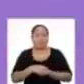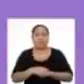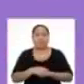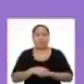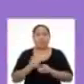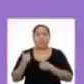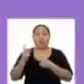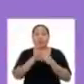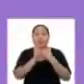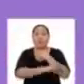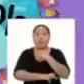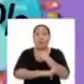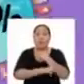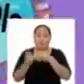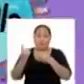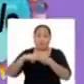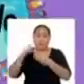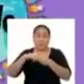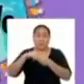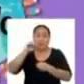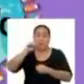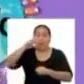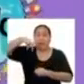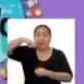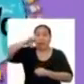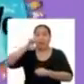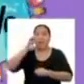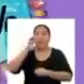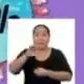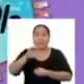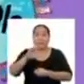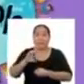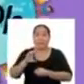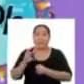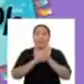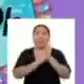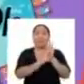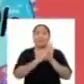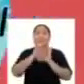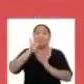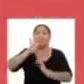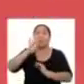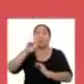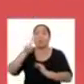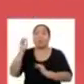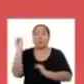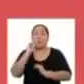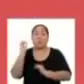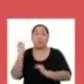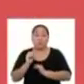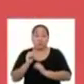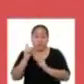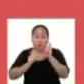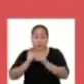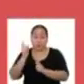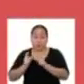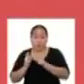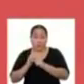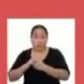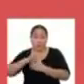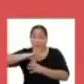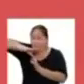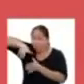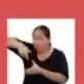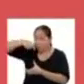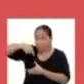miembros de APEC representan aproximadamente 41% de la población mundial. ¡Asu! Y no solo eso,